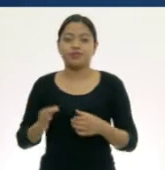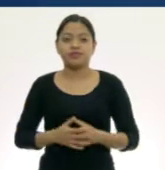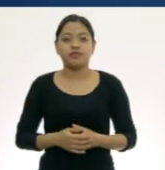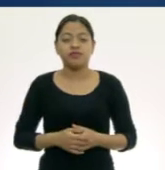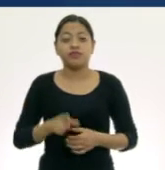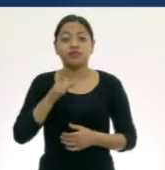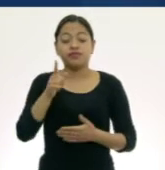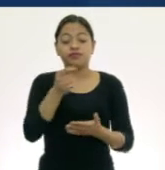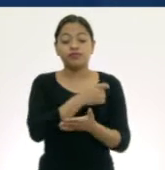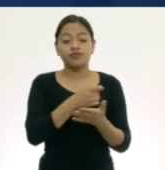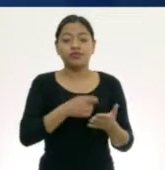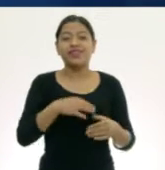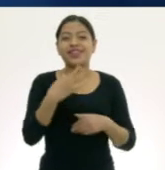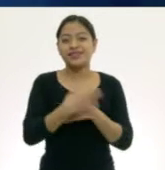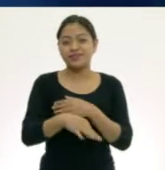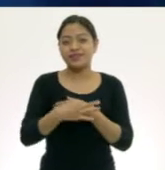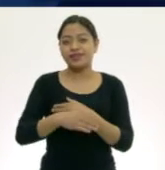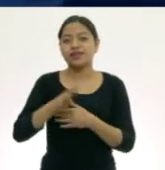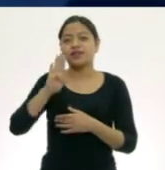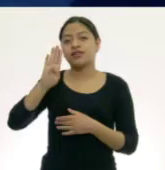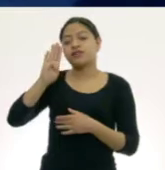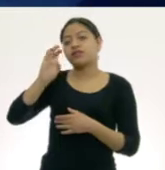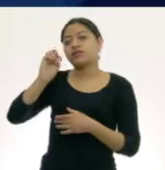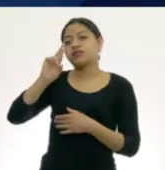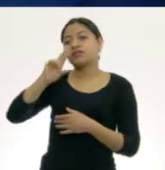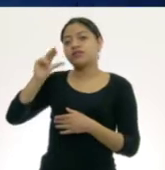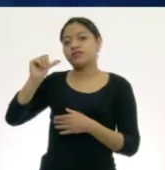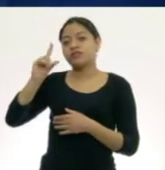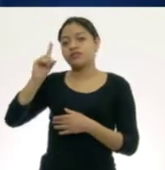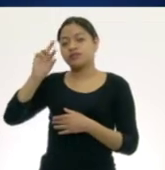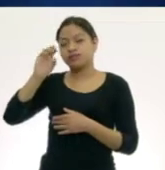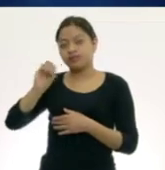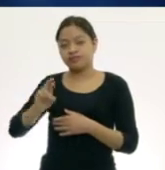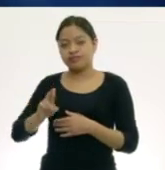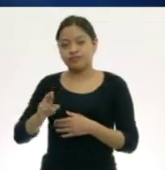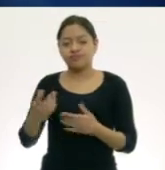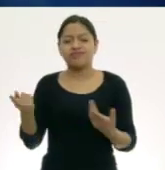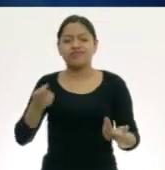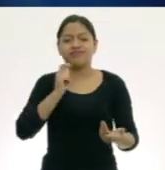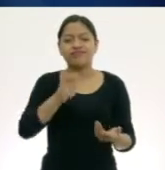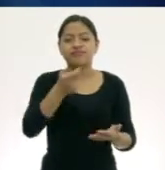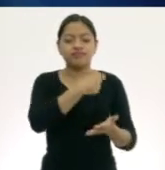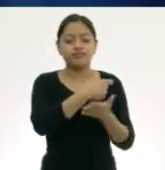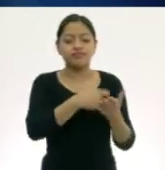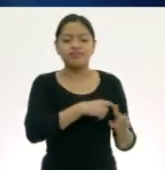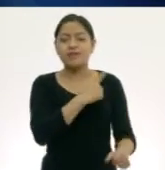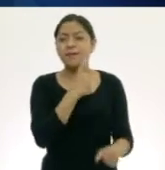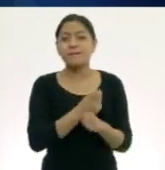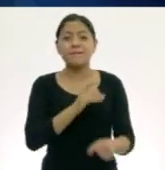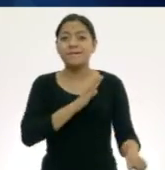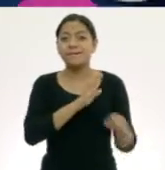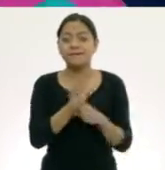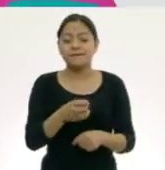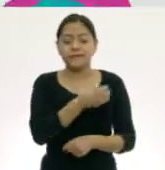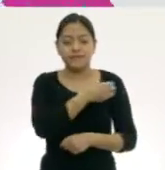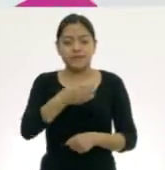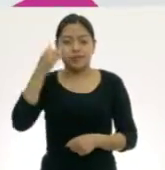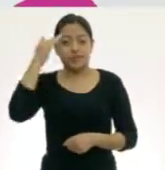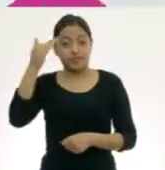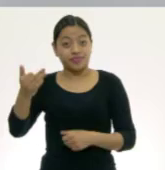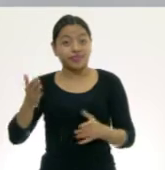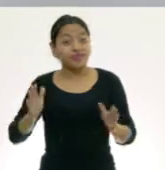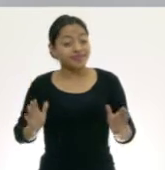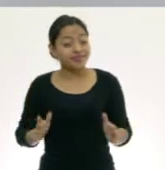redacta tu borrador. ¿Qué escribirás primero? Ya lo tenemos aquí en nuestro orden cronológico, pero tenemos